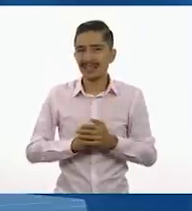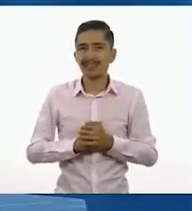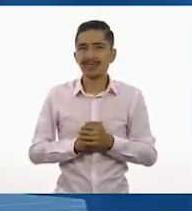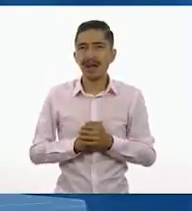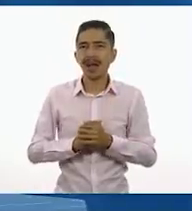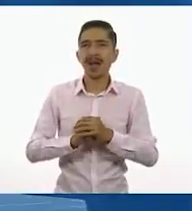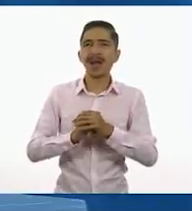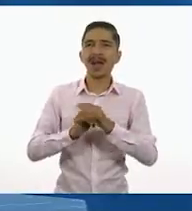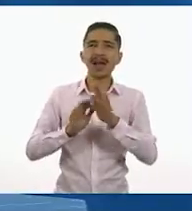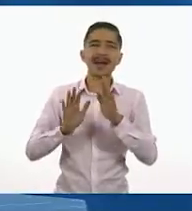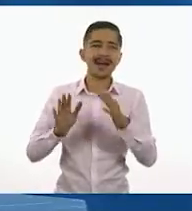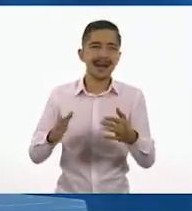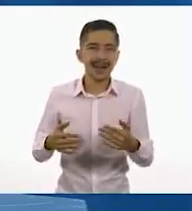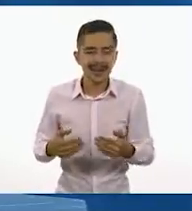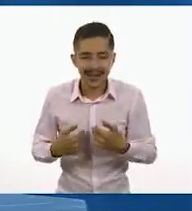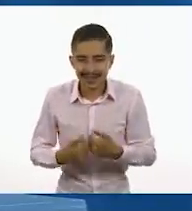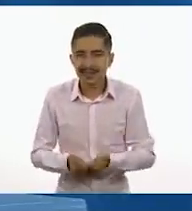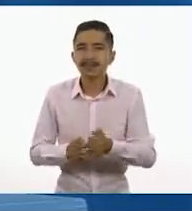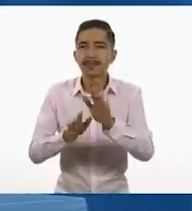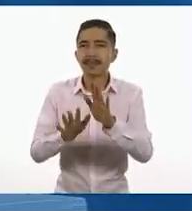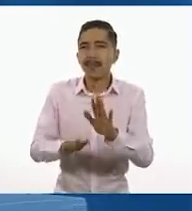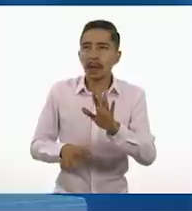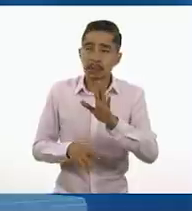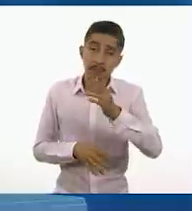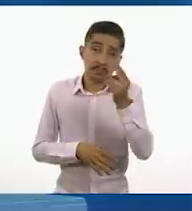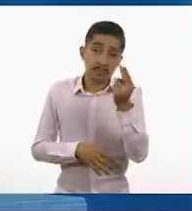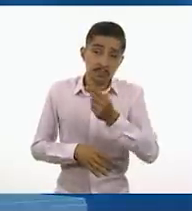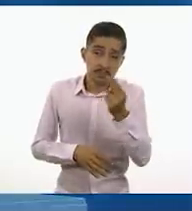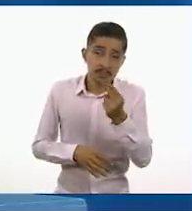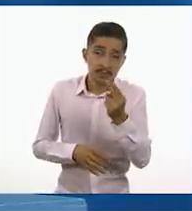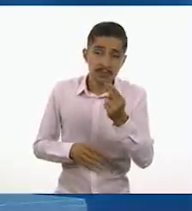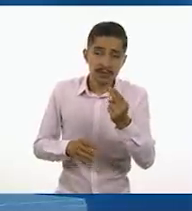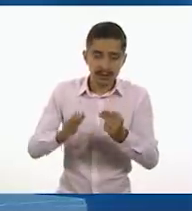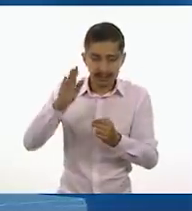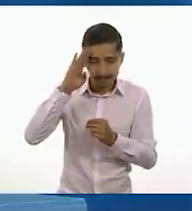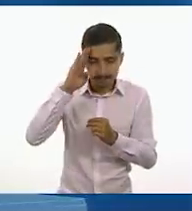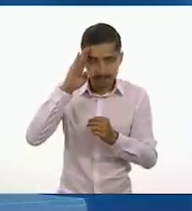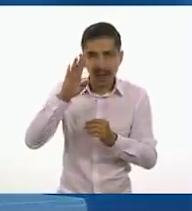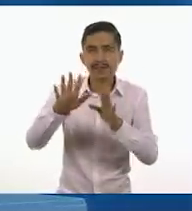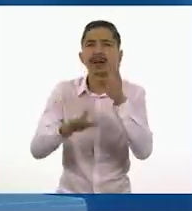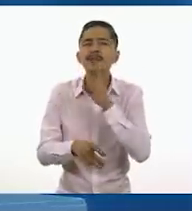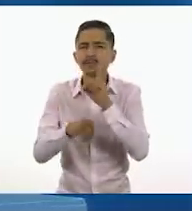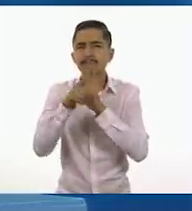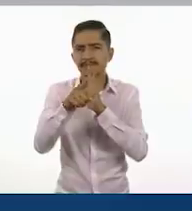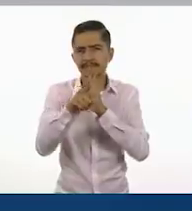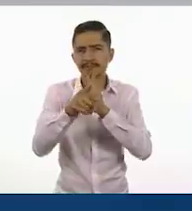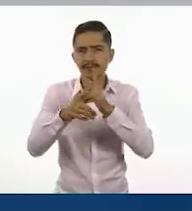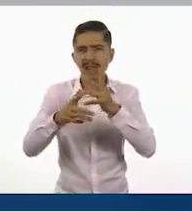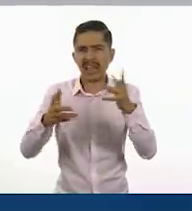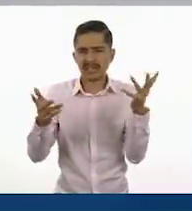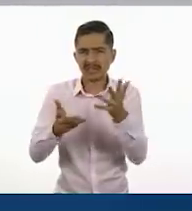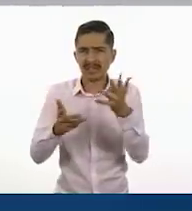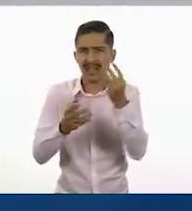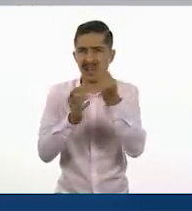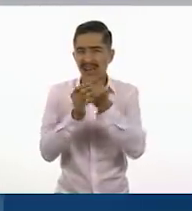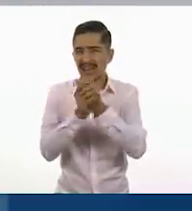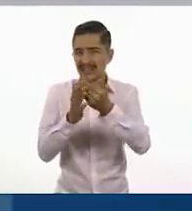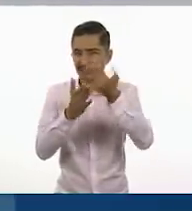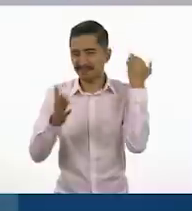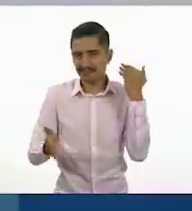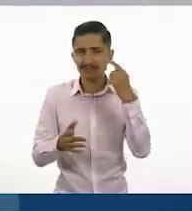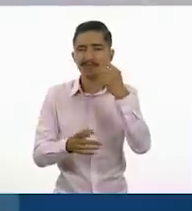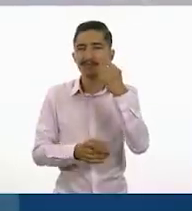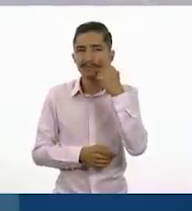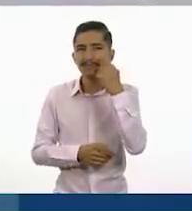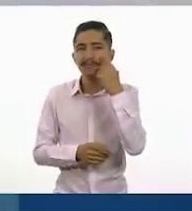Entonces tendríamos que. A ver, ¿qué les parece si lo hacemos como lo hemos hecho en clases pasadas? Va. Vamos